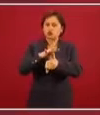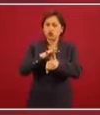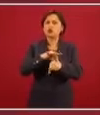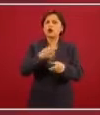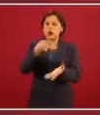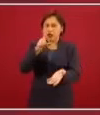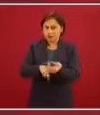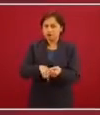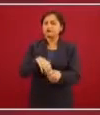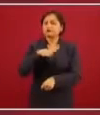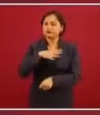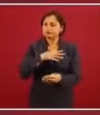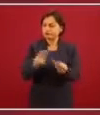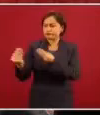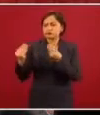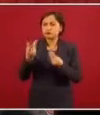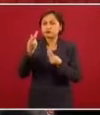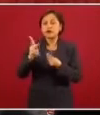distintas modalidades.